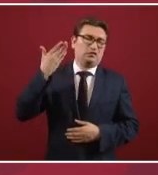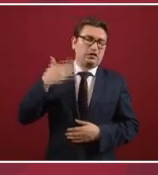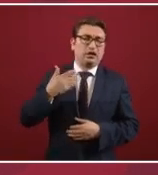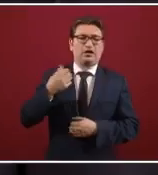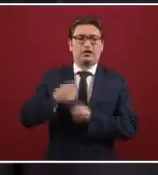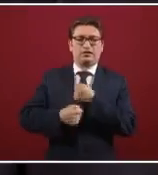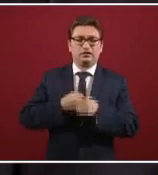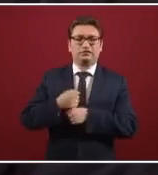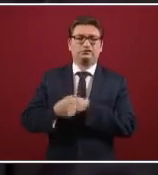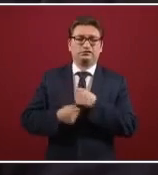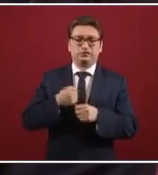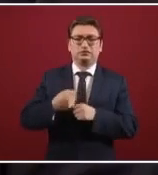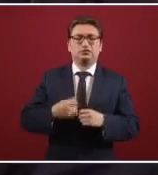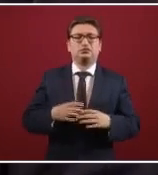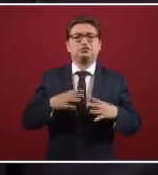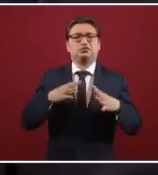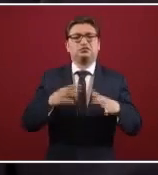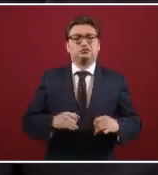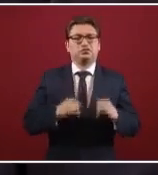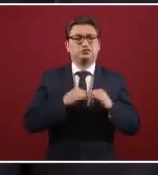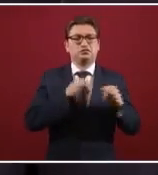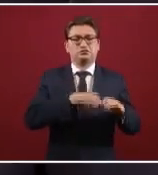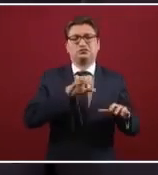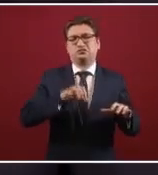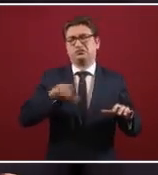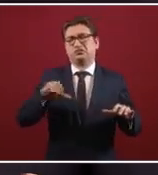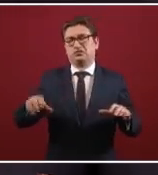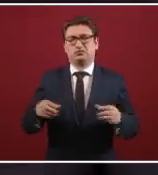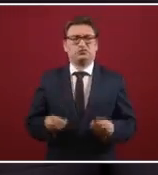estos organismos bueno al absurdo